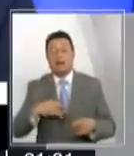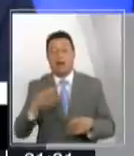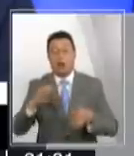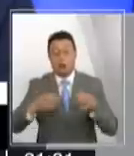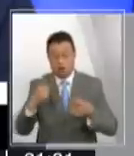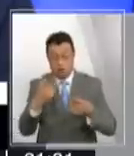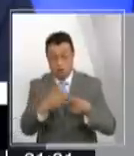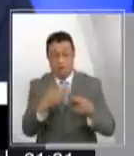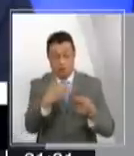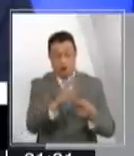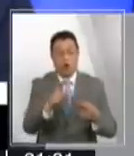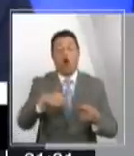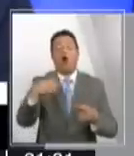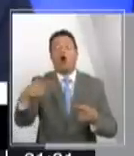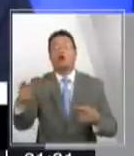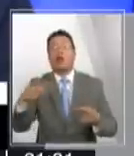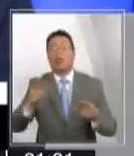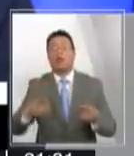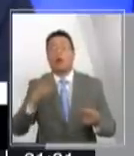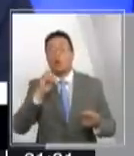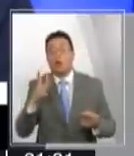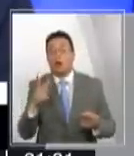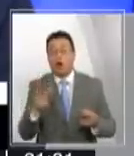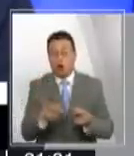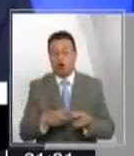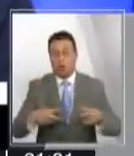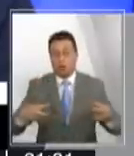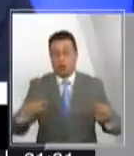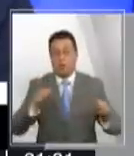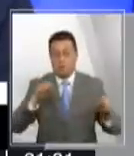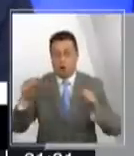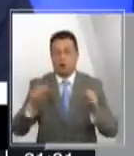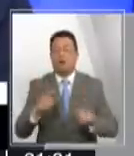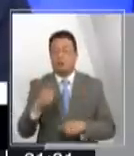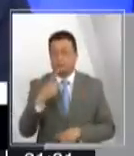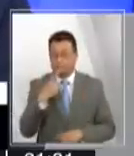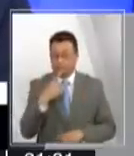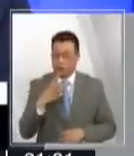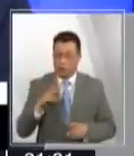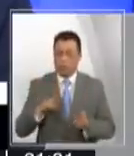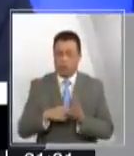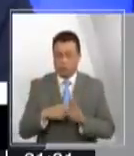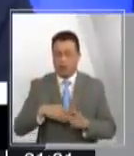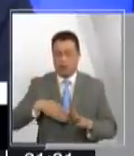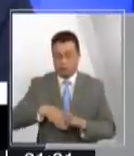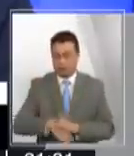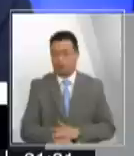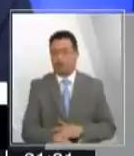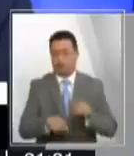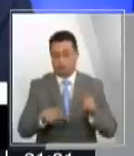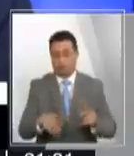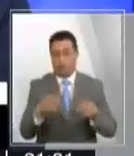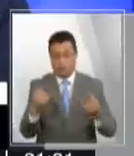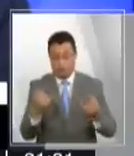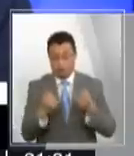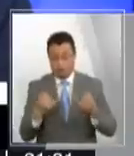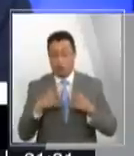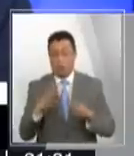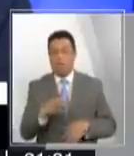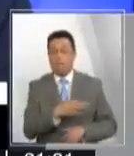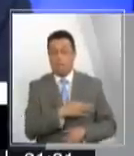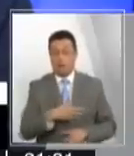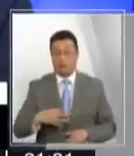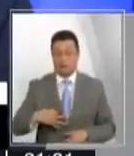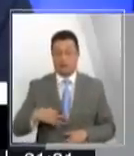que nosotros tenemos un problema severo en el comité político. La información que hemos tenido estos días indica que al menos el ministro de